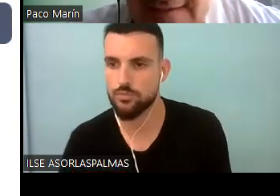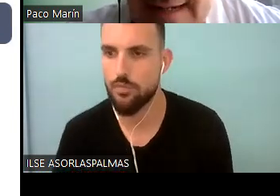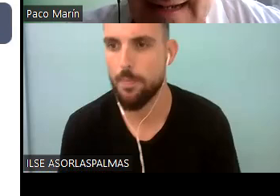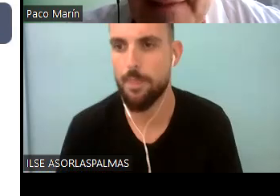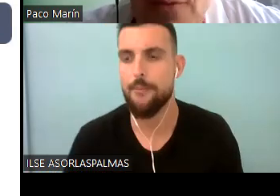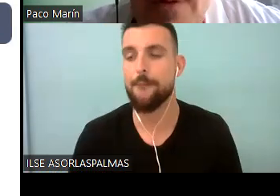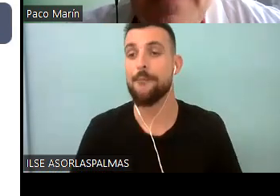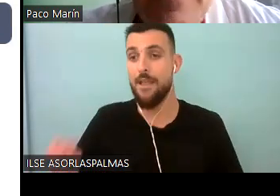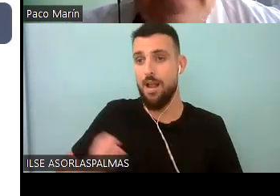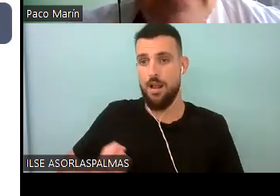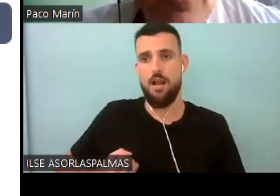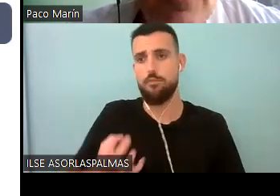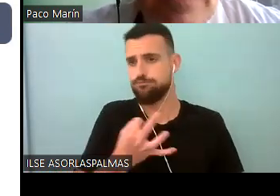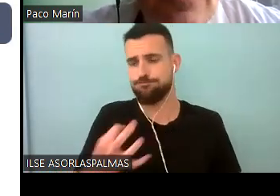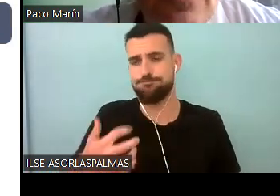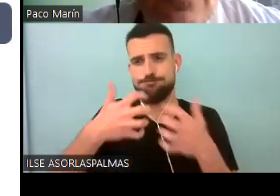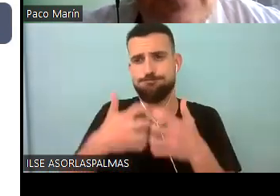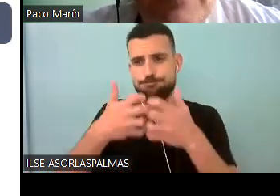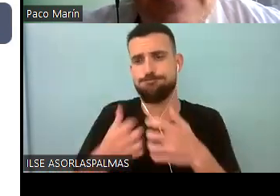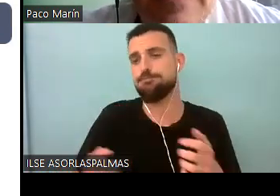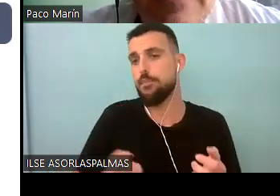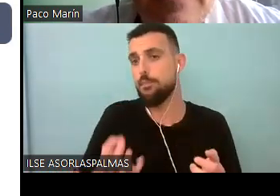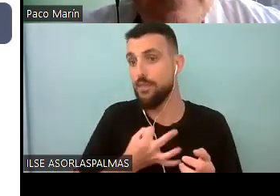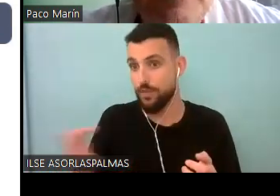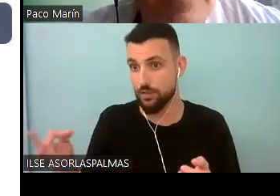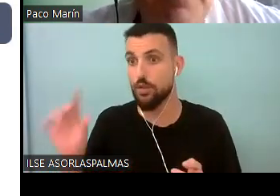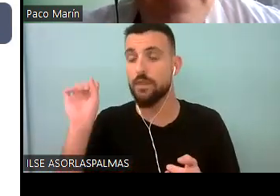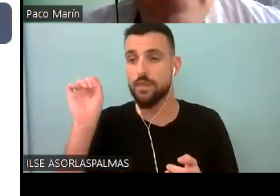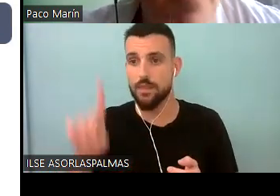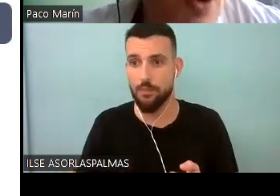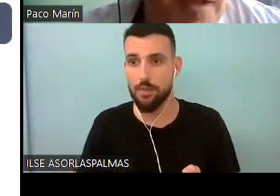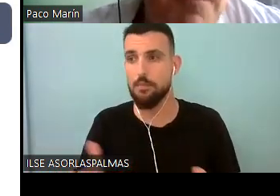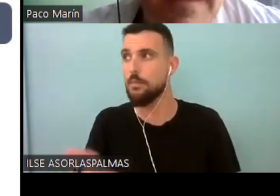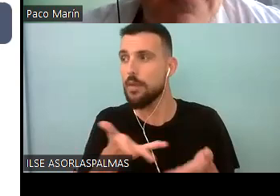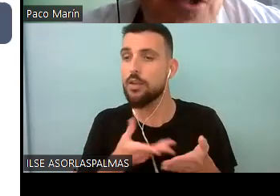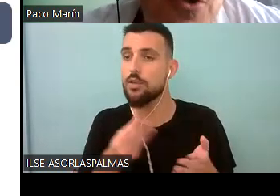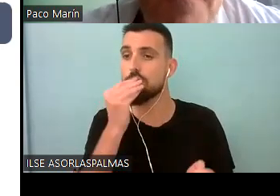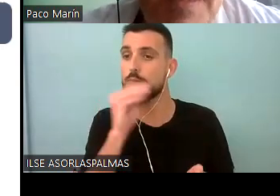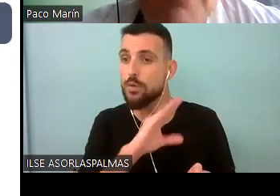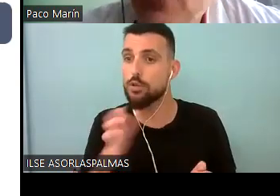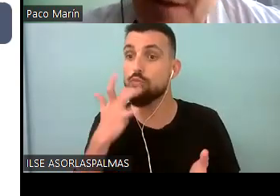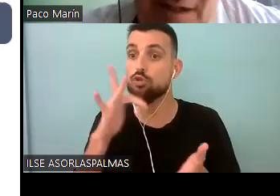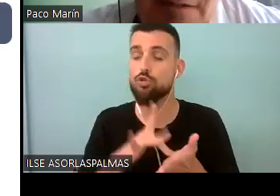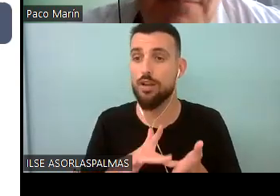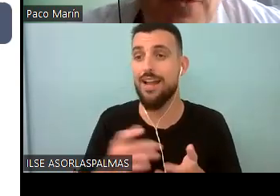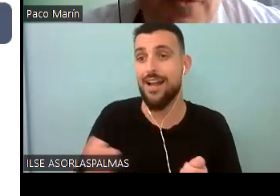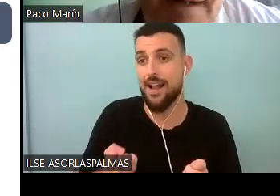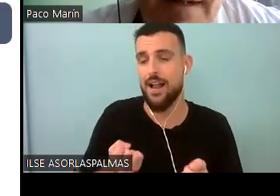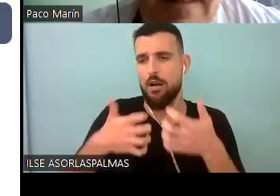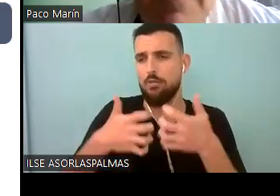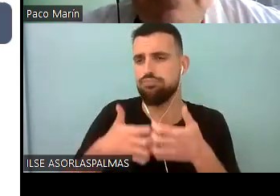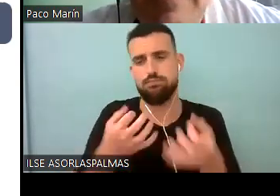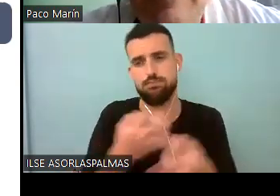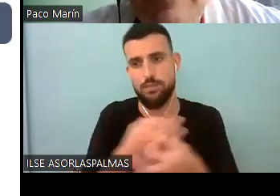flora intestinal adecuada, y por lo tanto nos va a venir de perlas. Va muy bien para ir al baño, pero además va muy bien